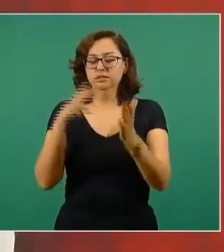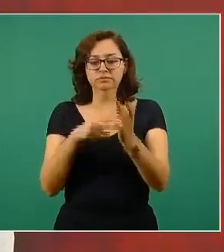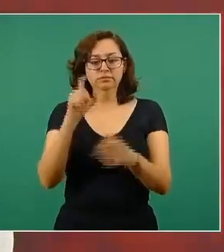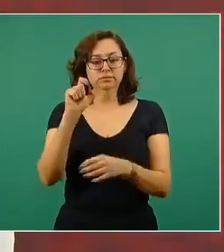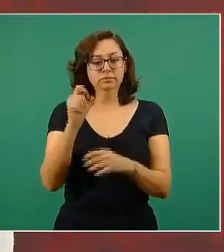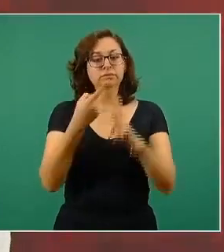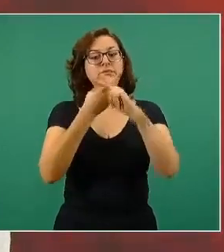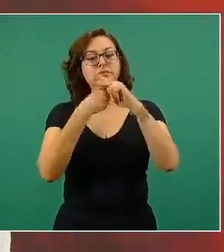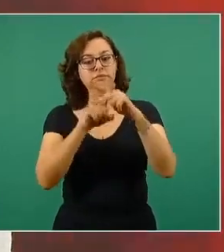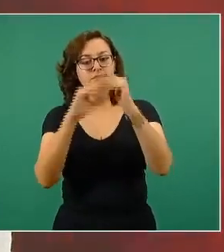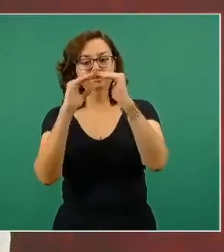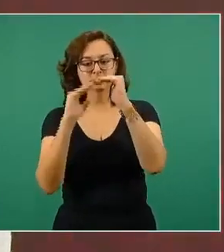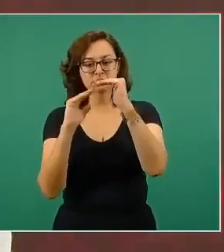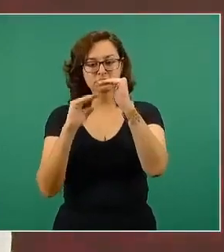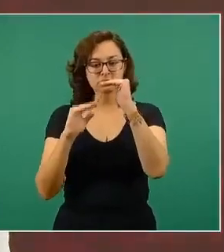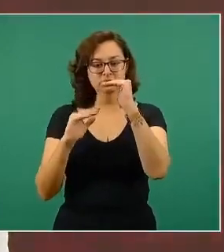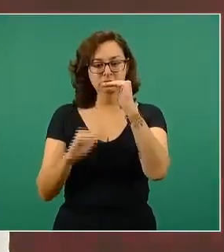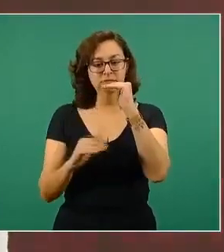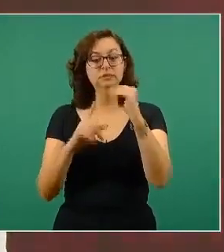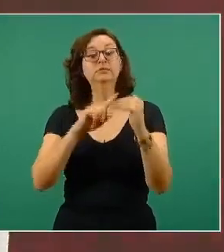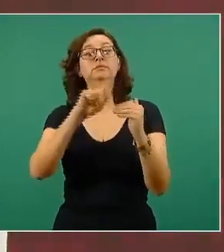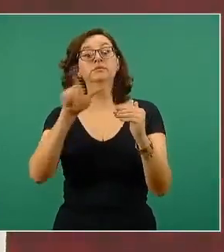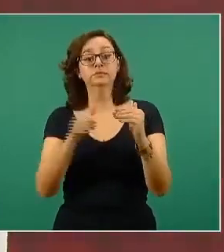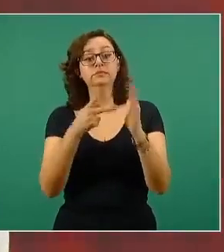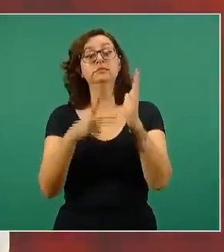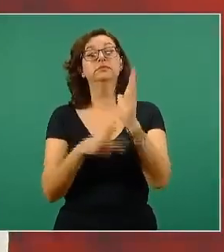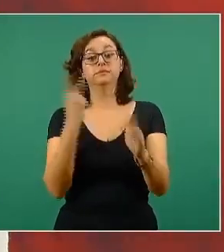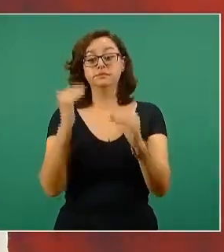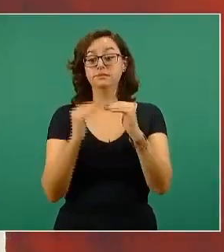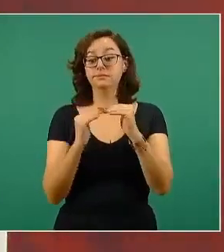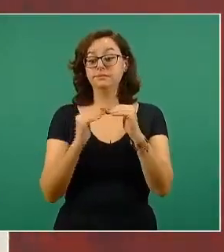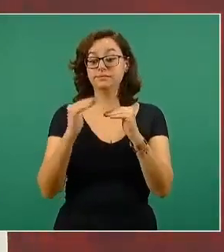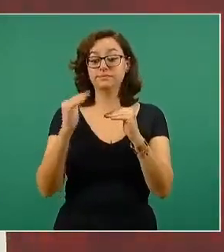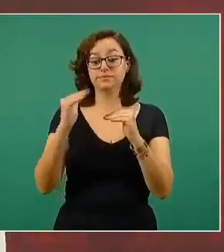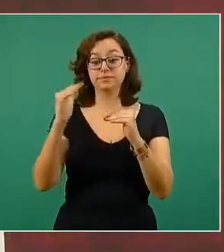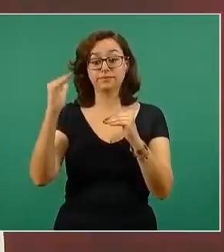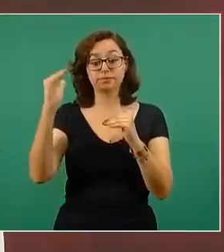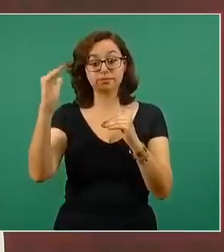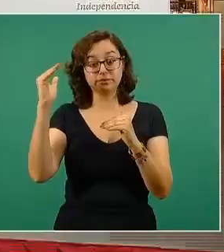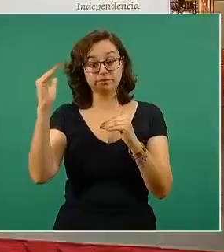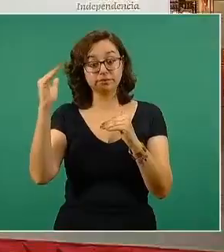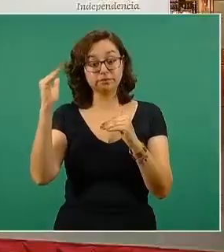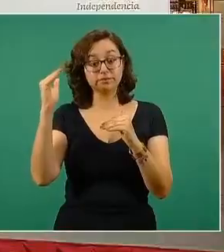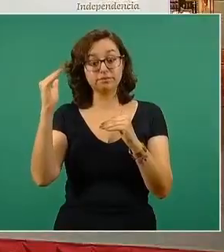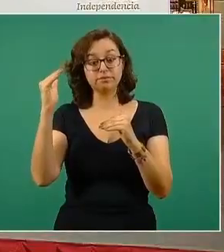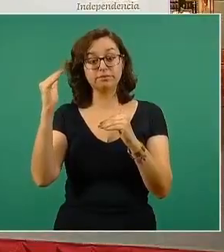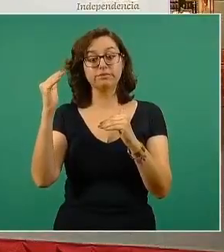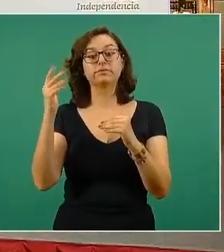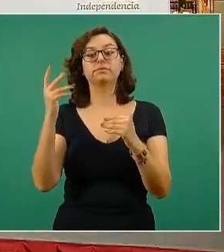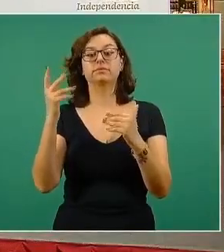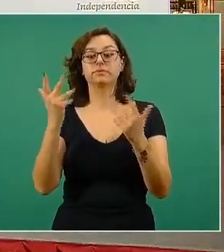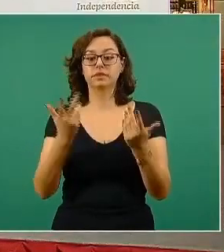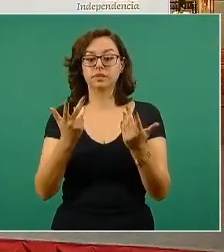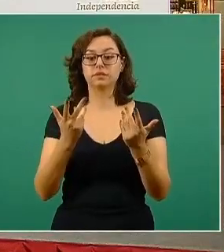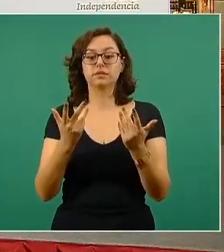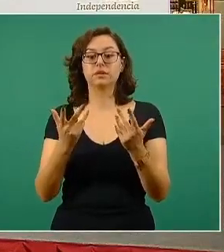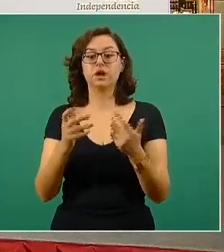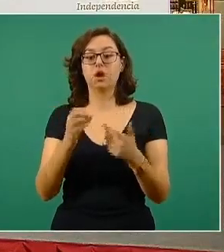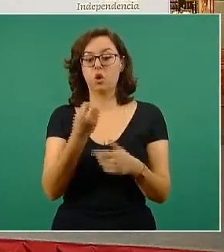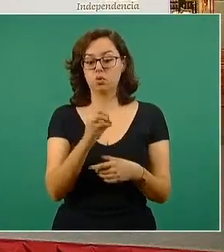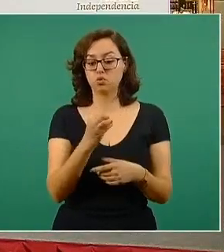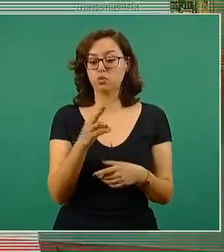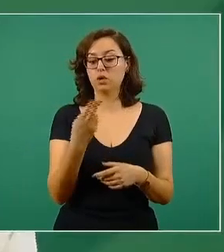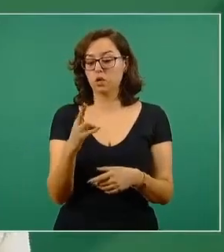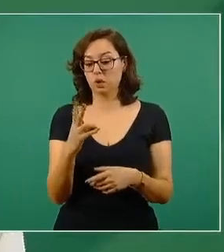reducción, posteriormente empezó la alza de los casos y las hospitalizaciones durante